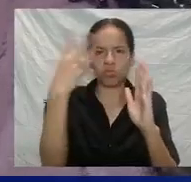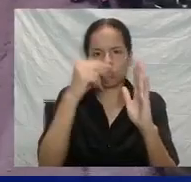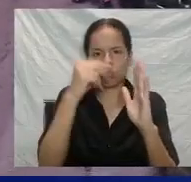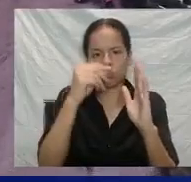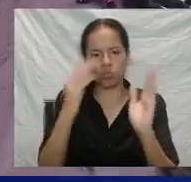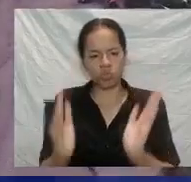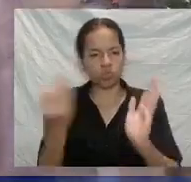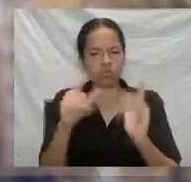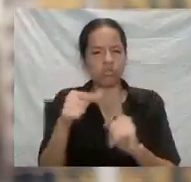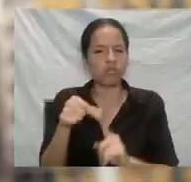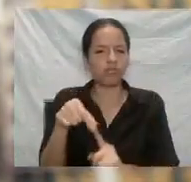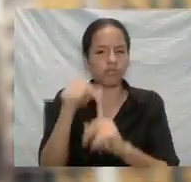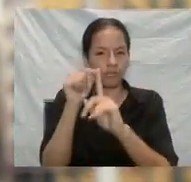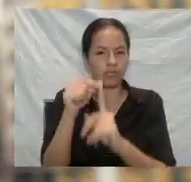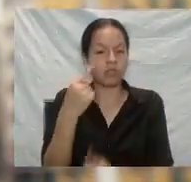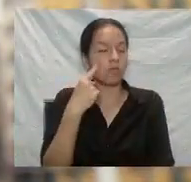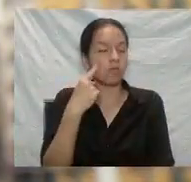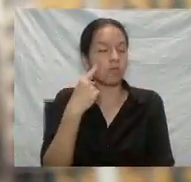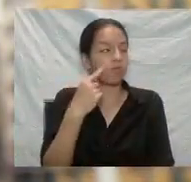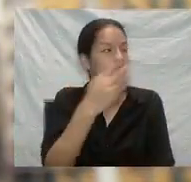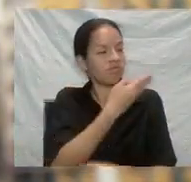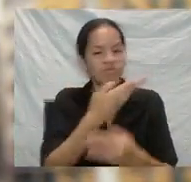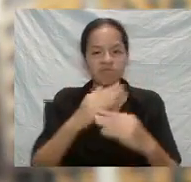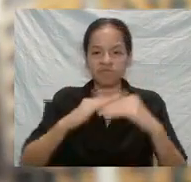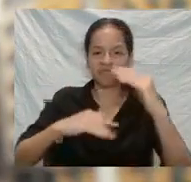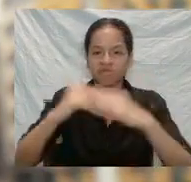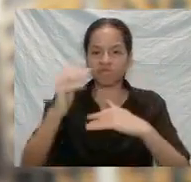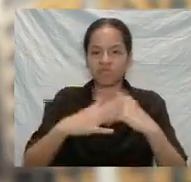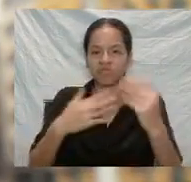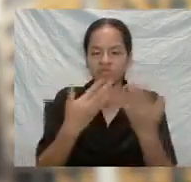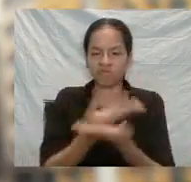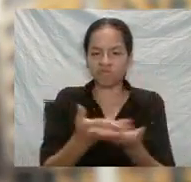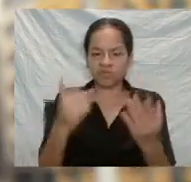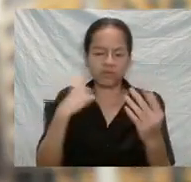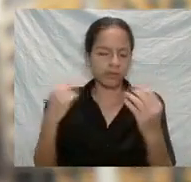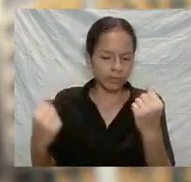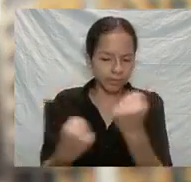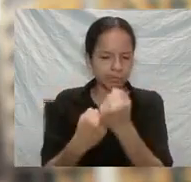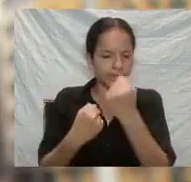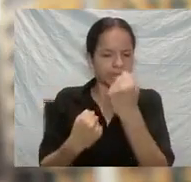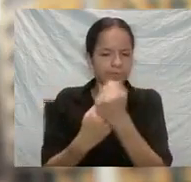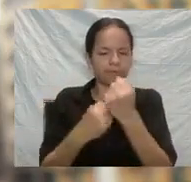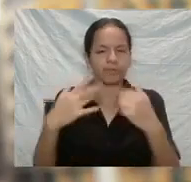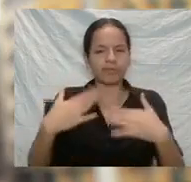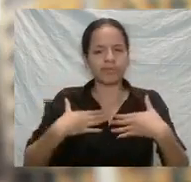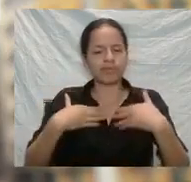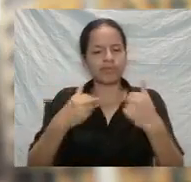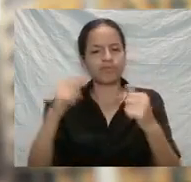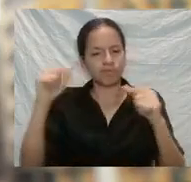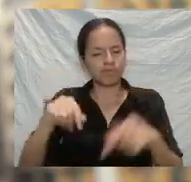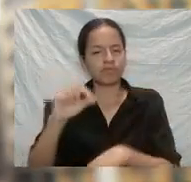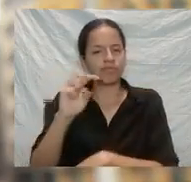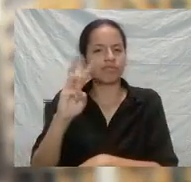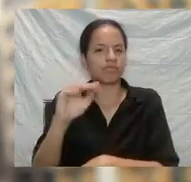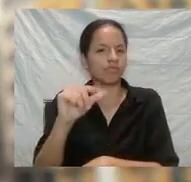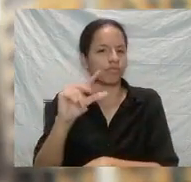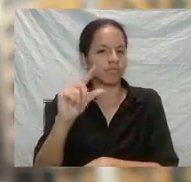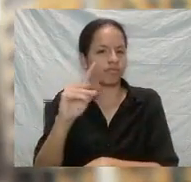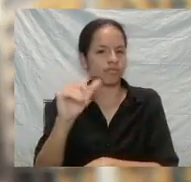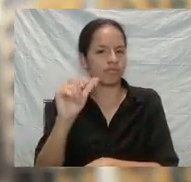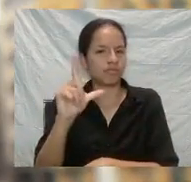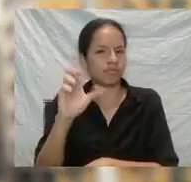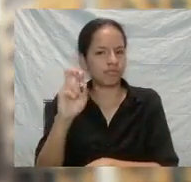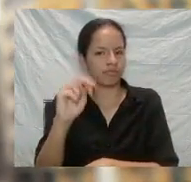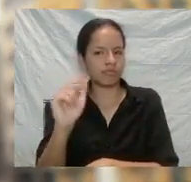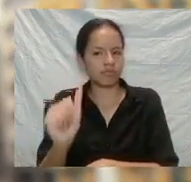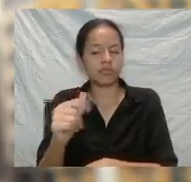ahí están las obras de entonces que se realizan para reforzar este talud ubicado de magdalena a esta hora de la mañana continuamos saludando a los vecinos que